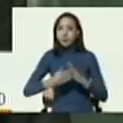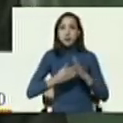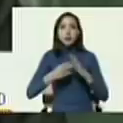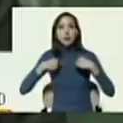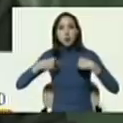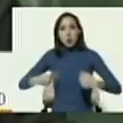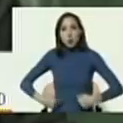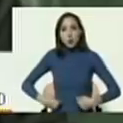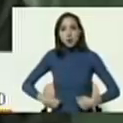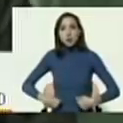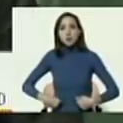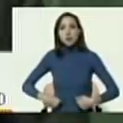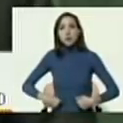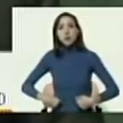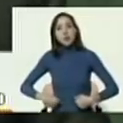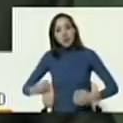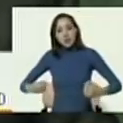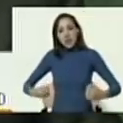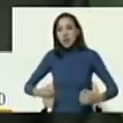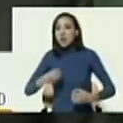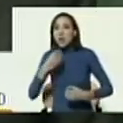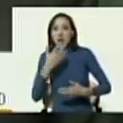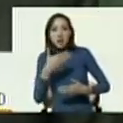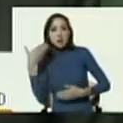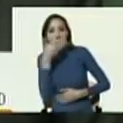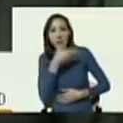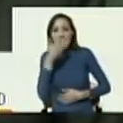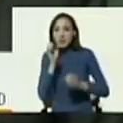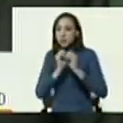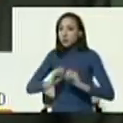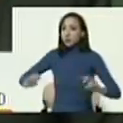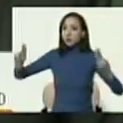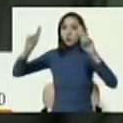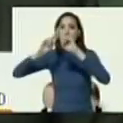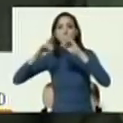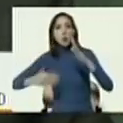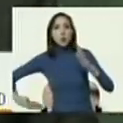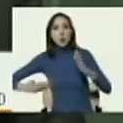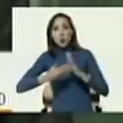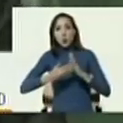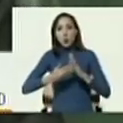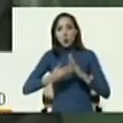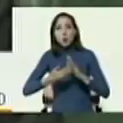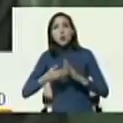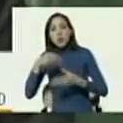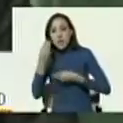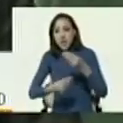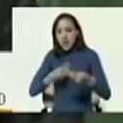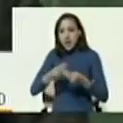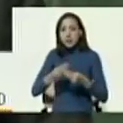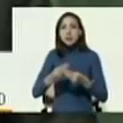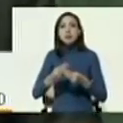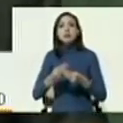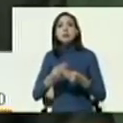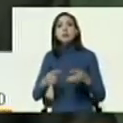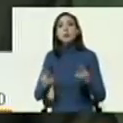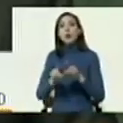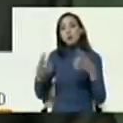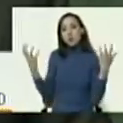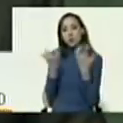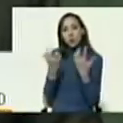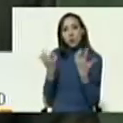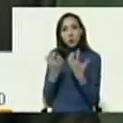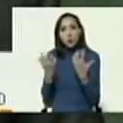partes el cuerpo y el espíritu de la Carta de las Naciones Unidas y que en consecuencia constituyen también una agresión, una